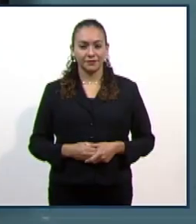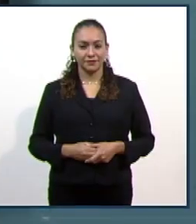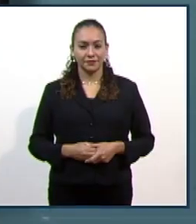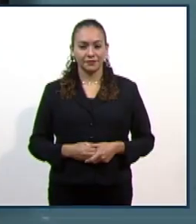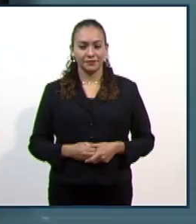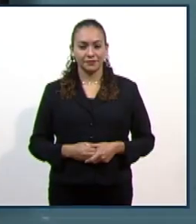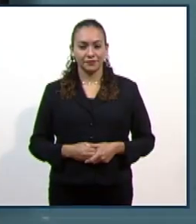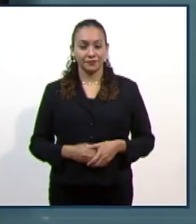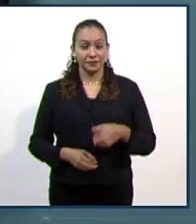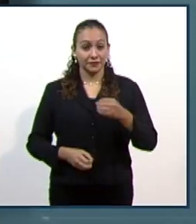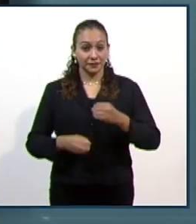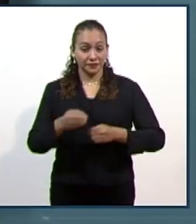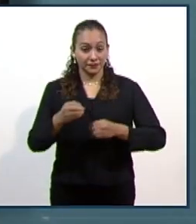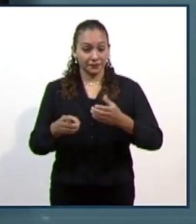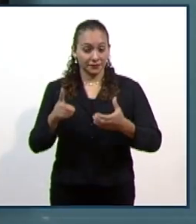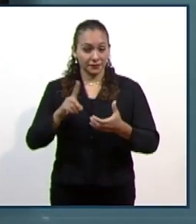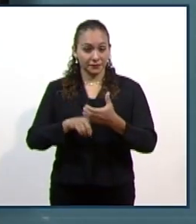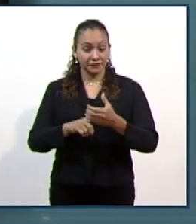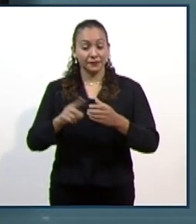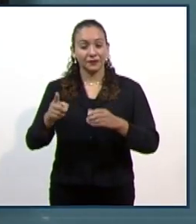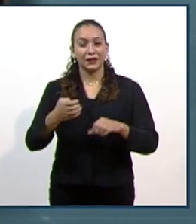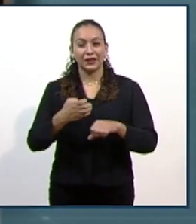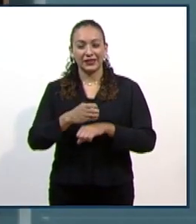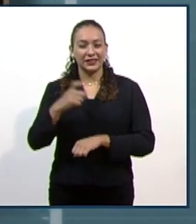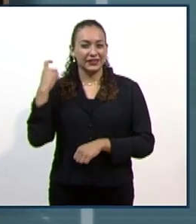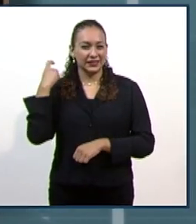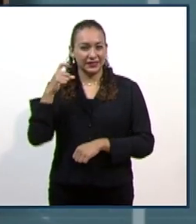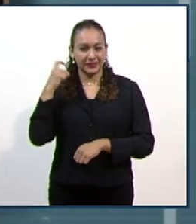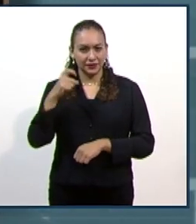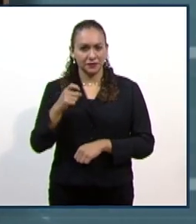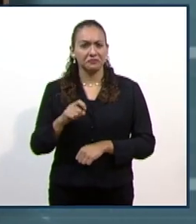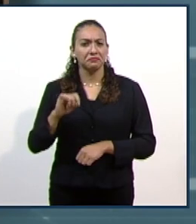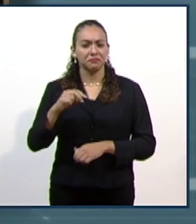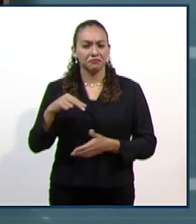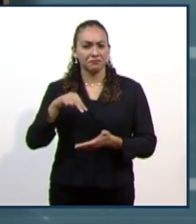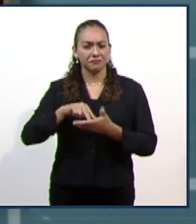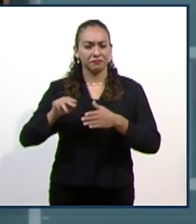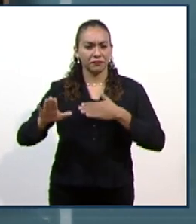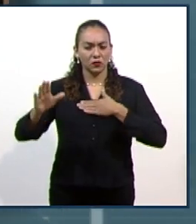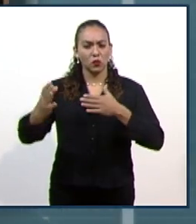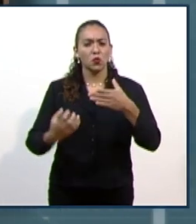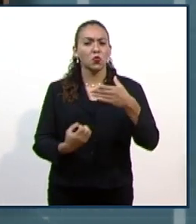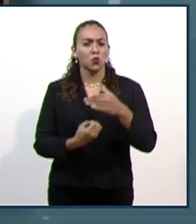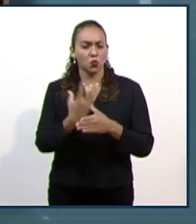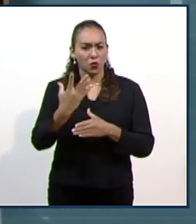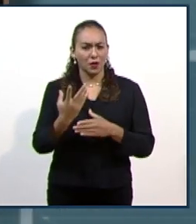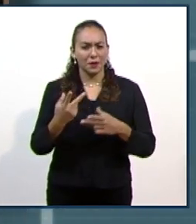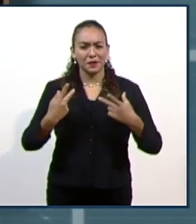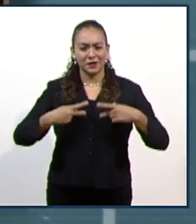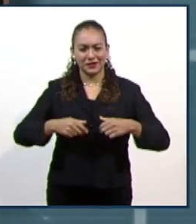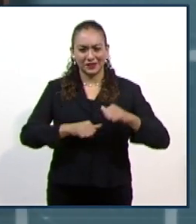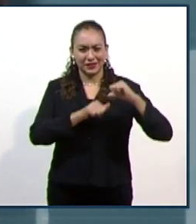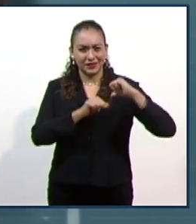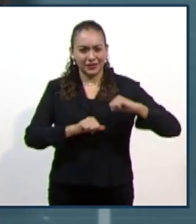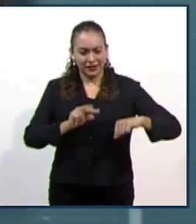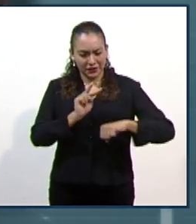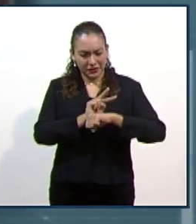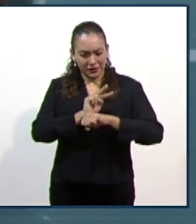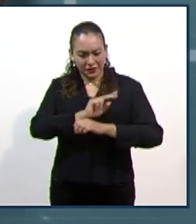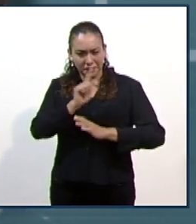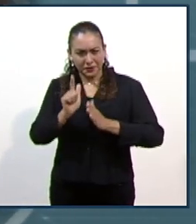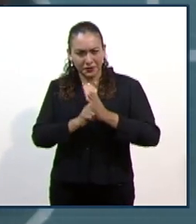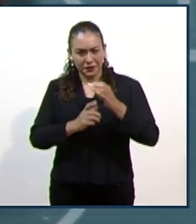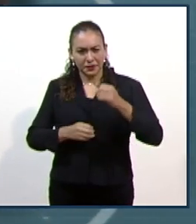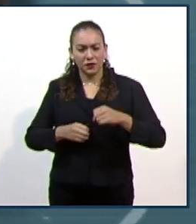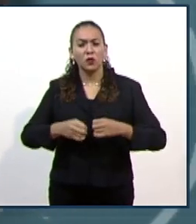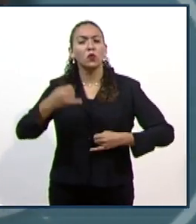El Pleno del Tribunal Superior de Justicia de Querétaro tomó protesta a las nuevas integrantes del Consejo de la Judicatura, las juezas